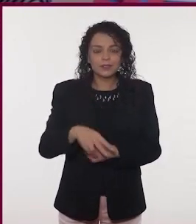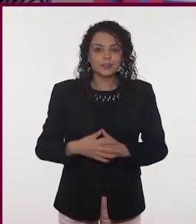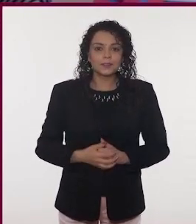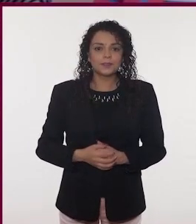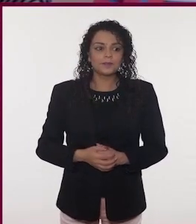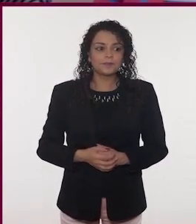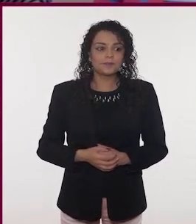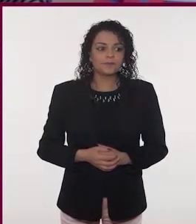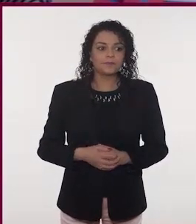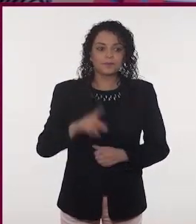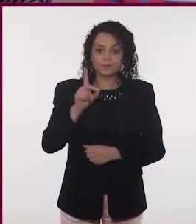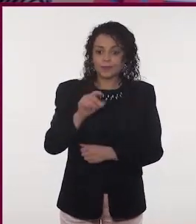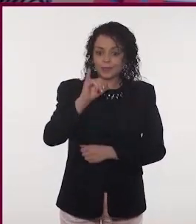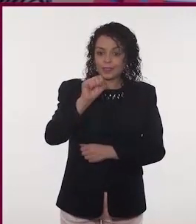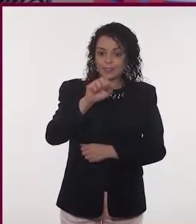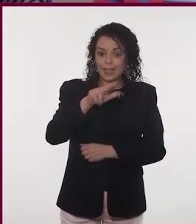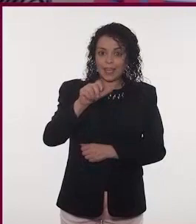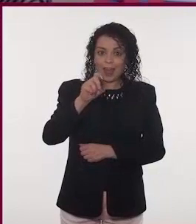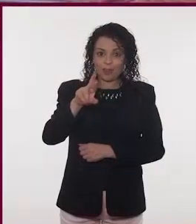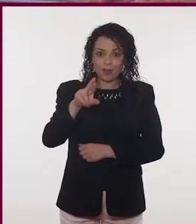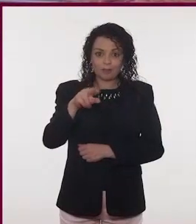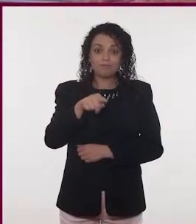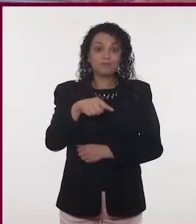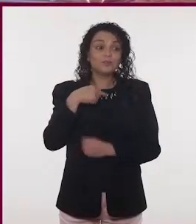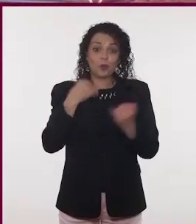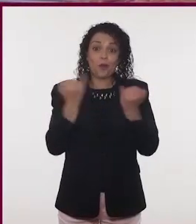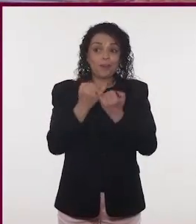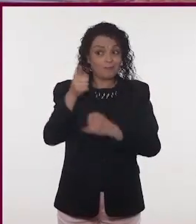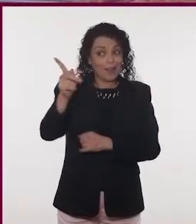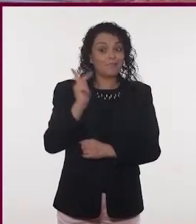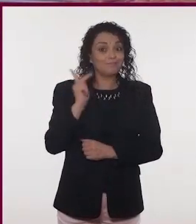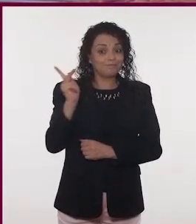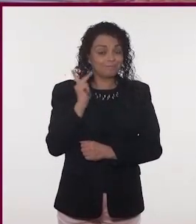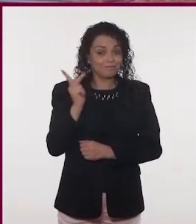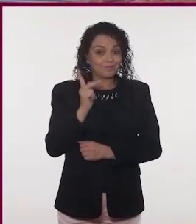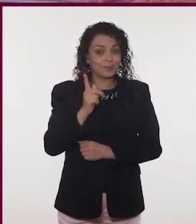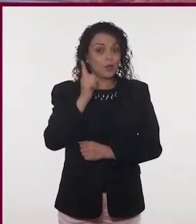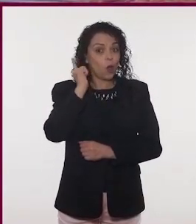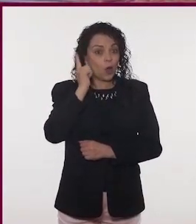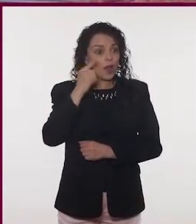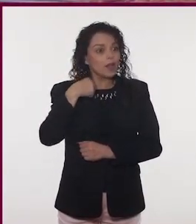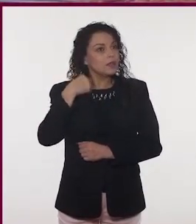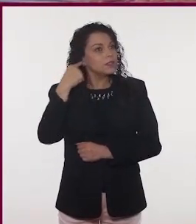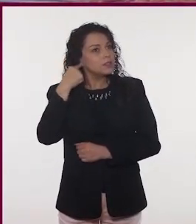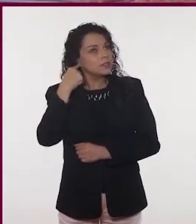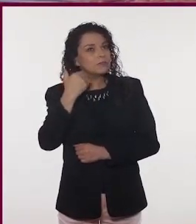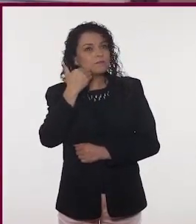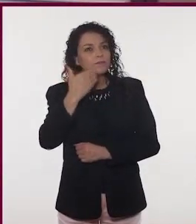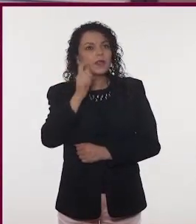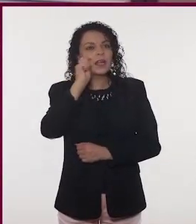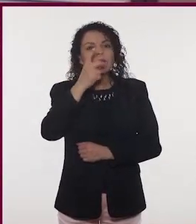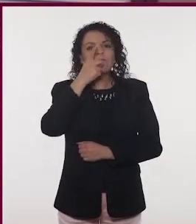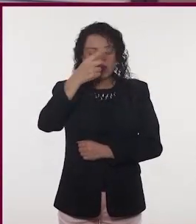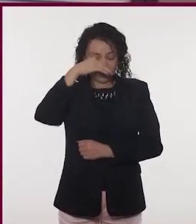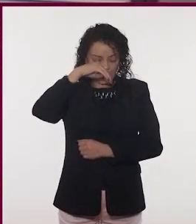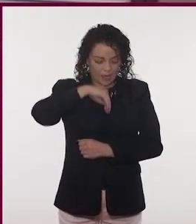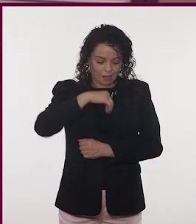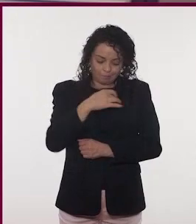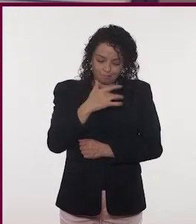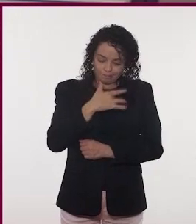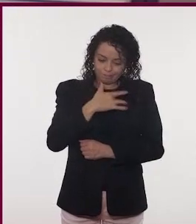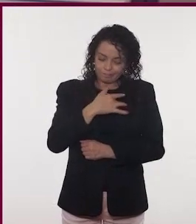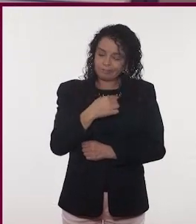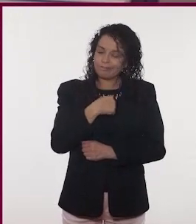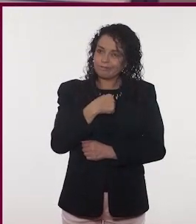Un diseñador, para allá voy yo, amigos. Espero estar escuchando bien el llamado de mi corazón. Otro adulto que